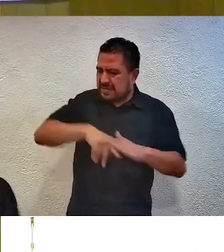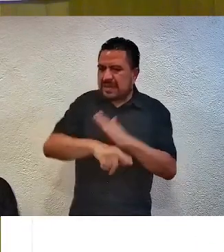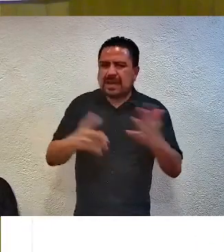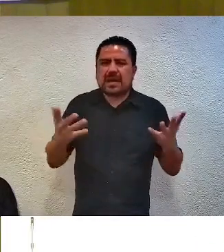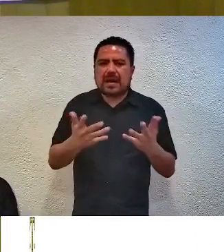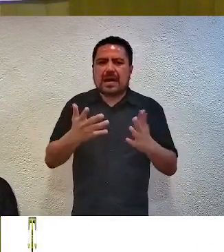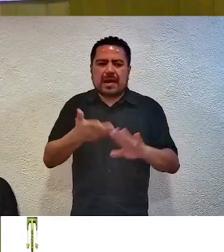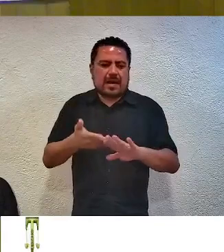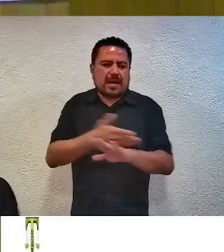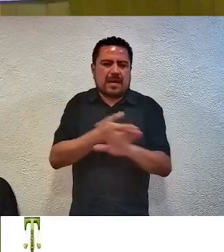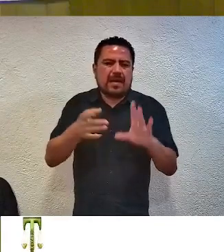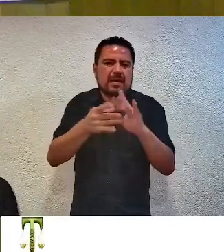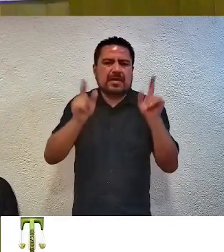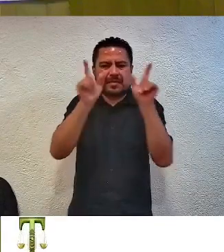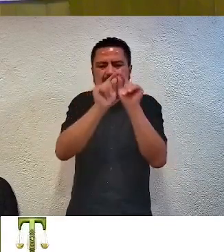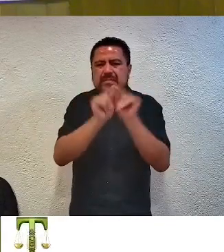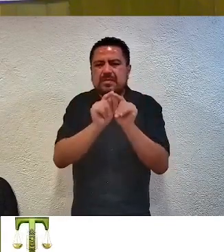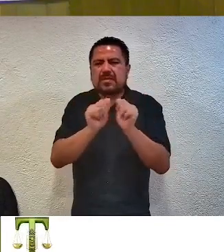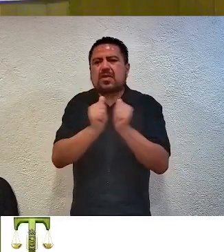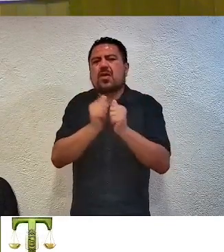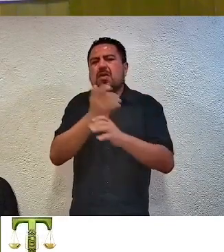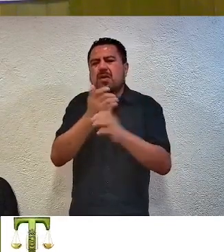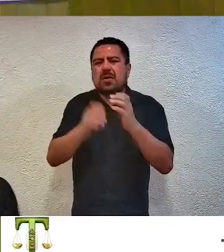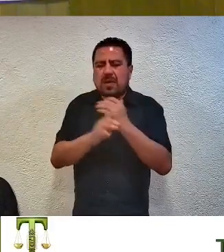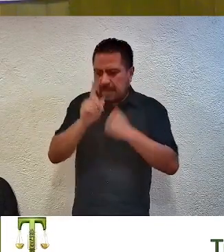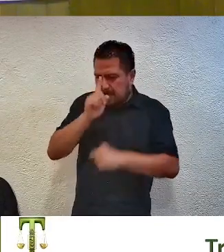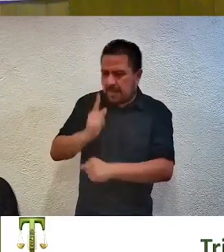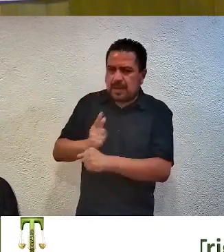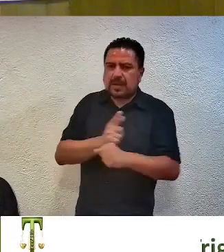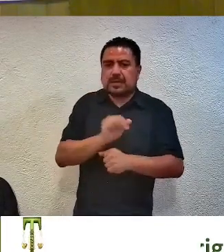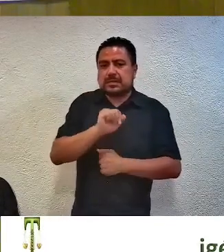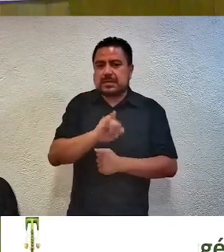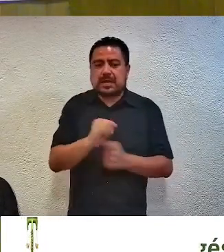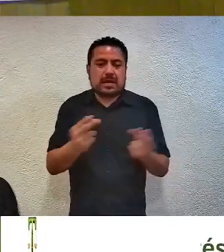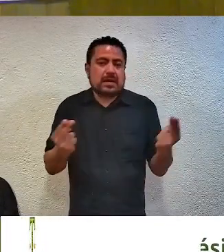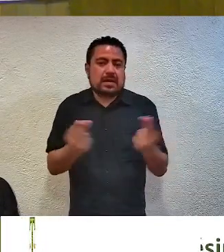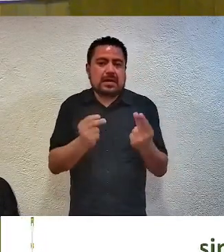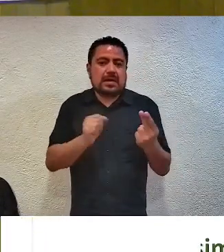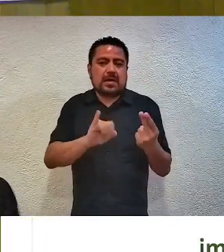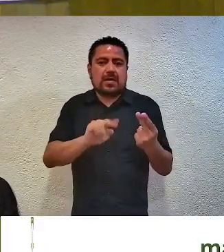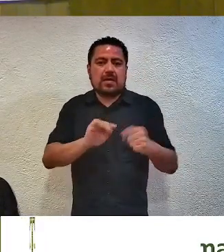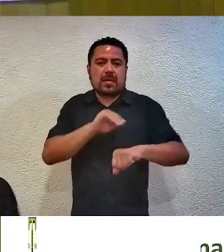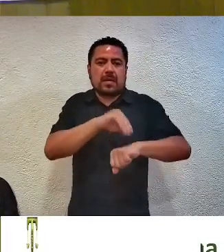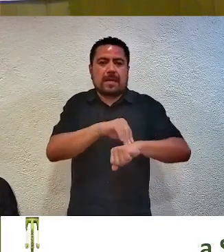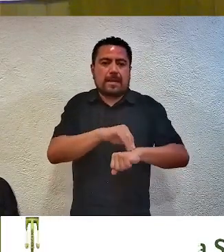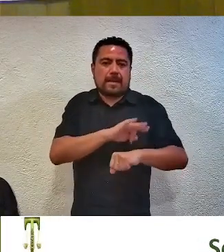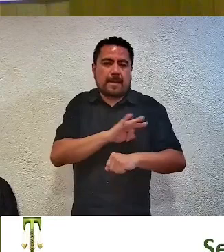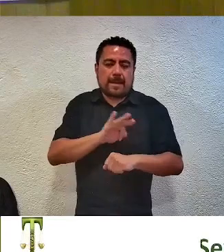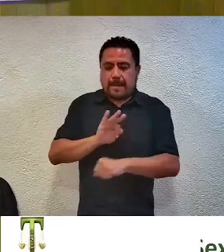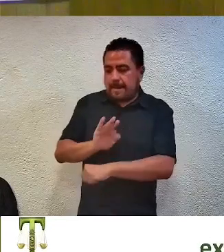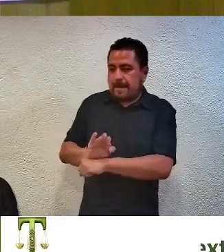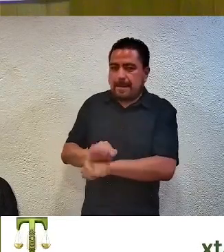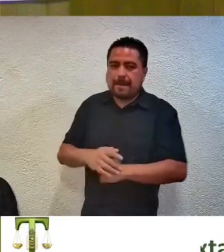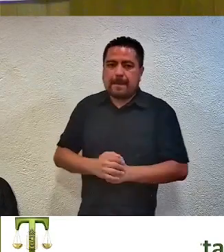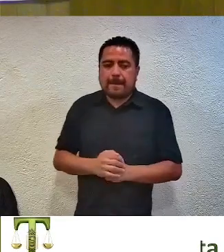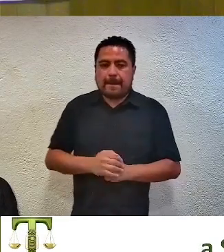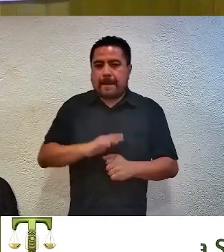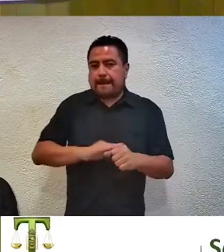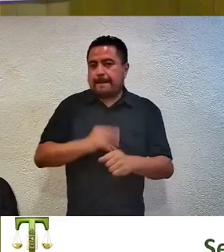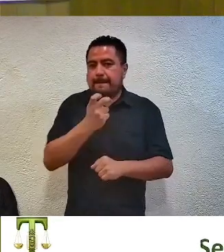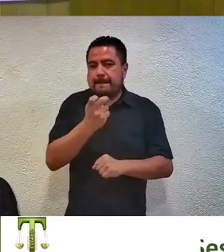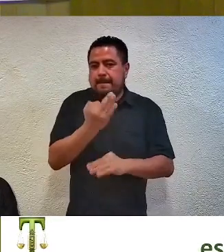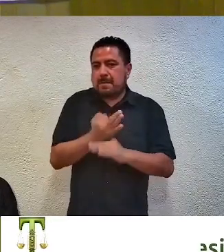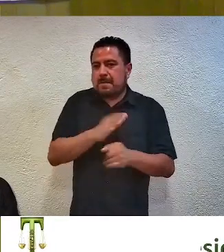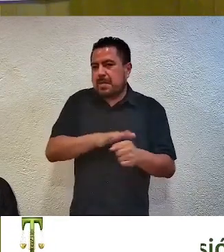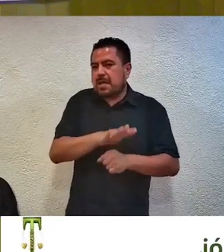forma preliminar con la finalidad de tener elementos para identificar si era necesario emitir o no las medidas cautelares. Por lo que la